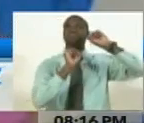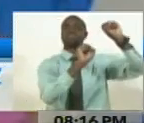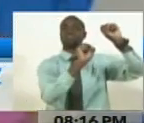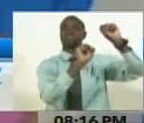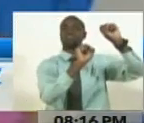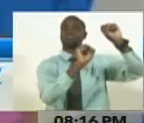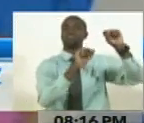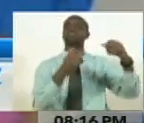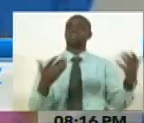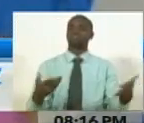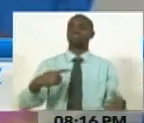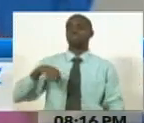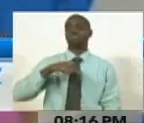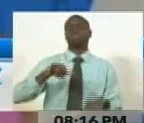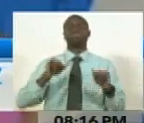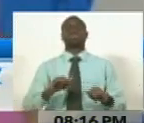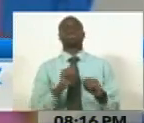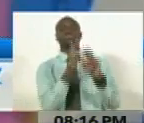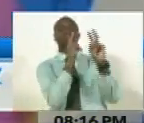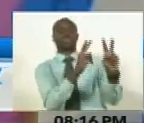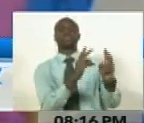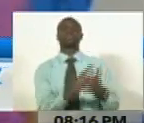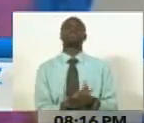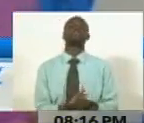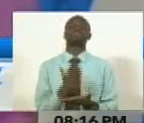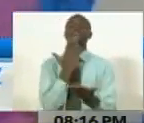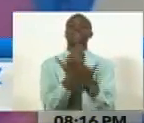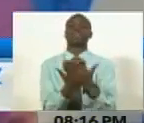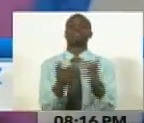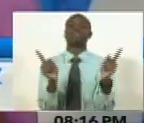nuevamente de color republicano. Muchas gracias.